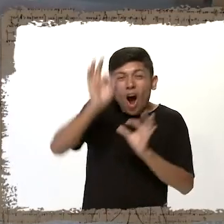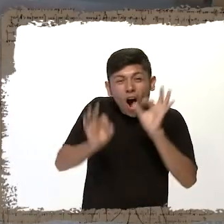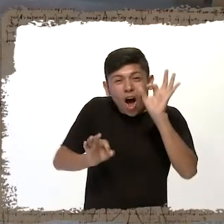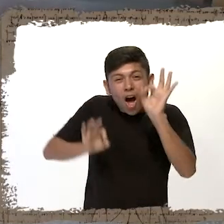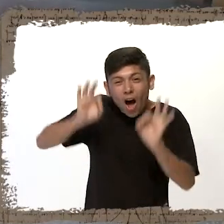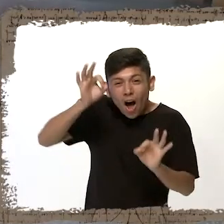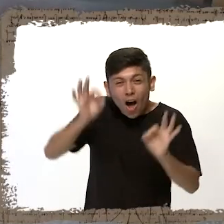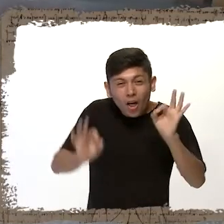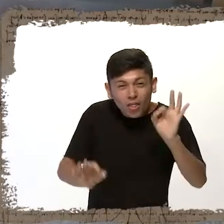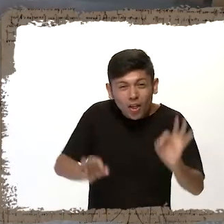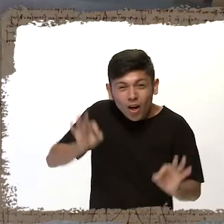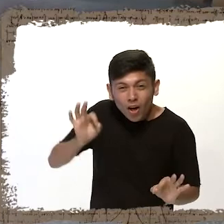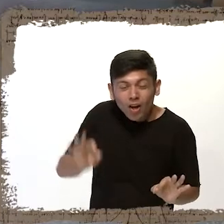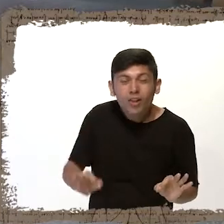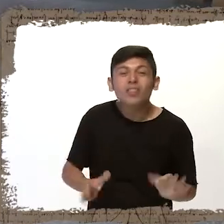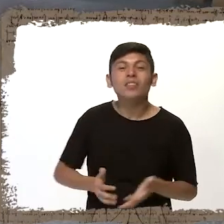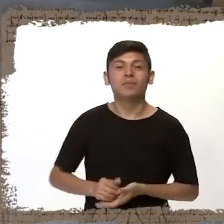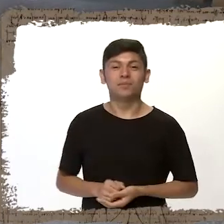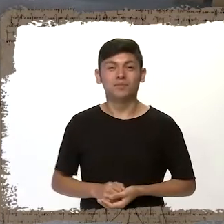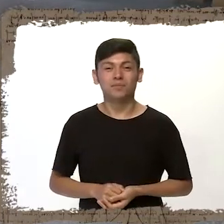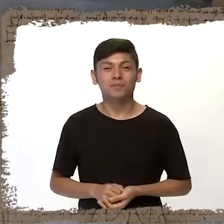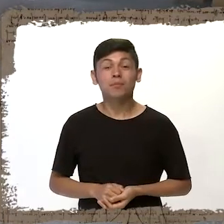mañana de otoño,